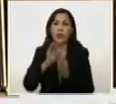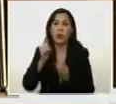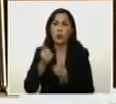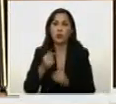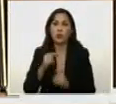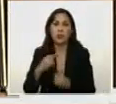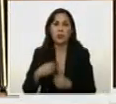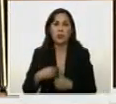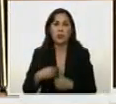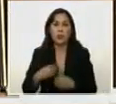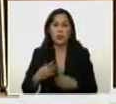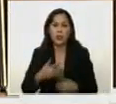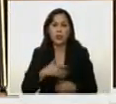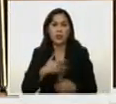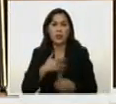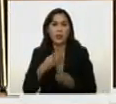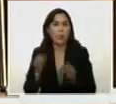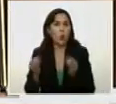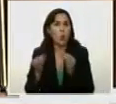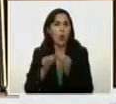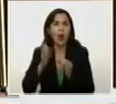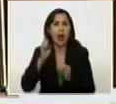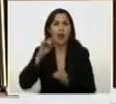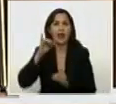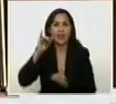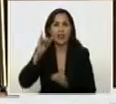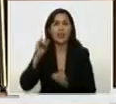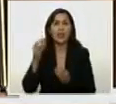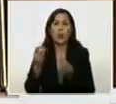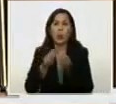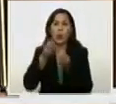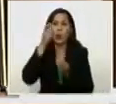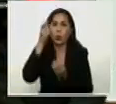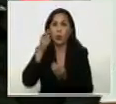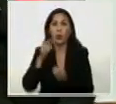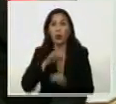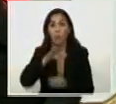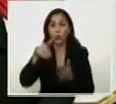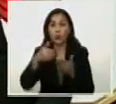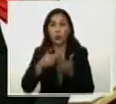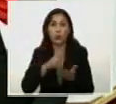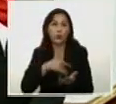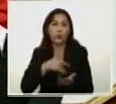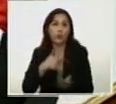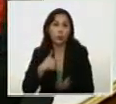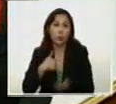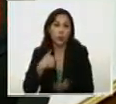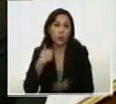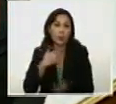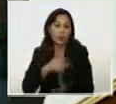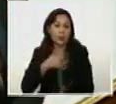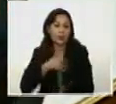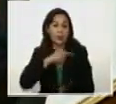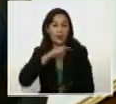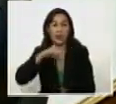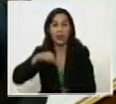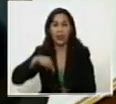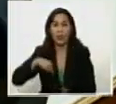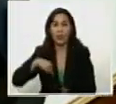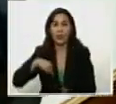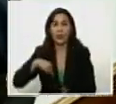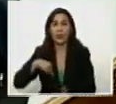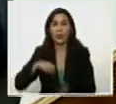Lee con el pueblo. Y nosotros tenemos que sentir, digo yo, no sé, sentir a